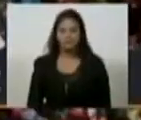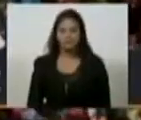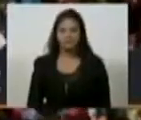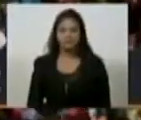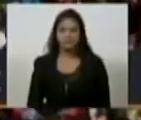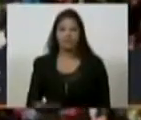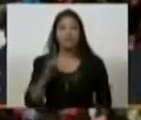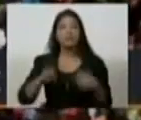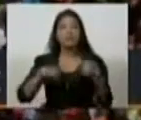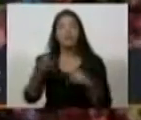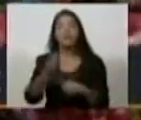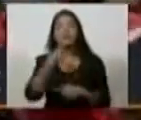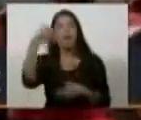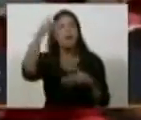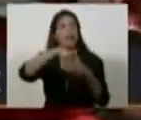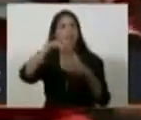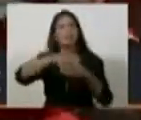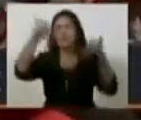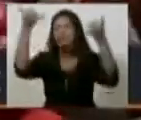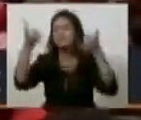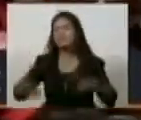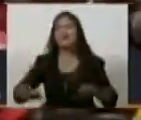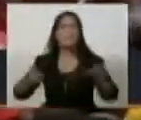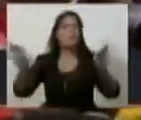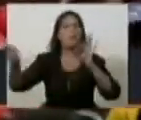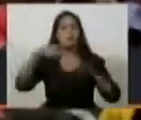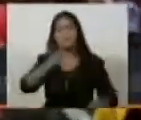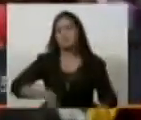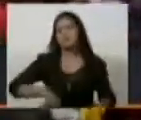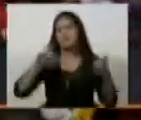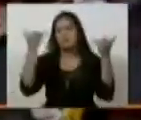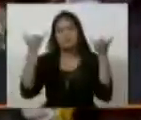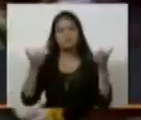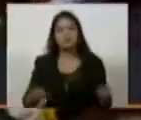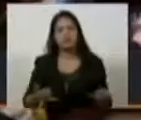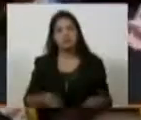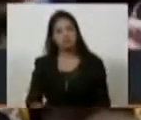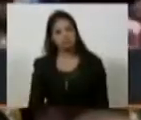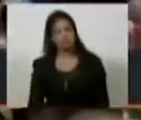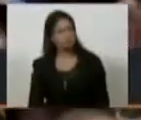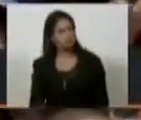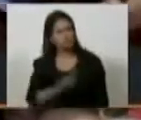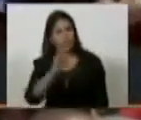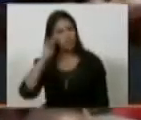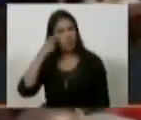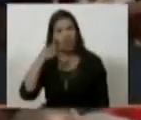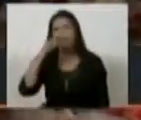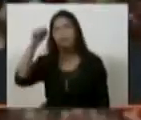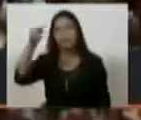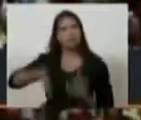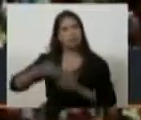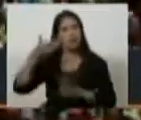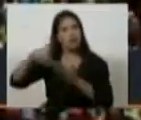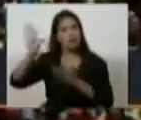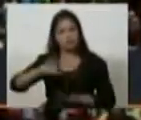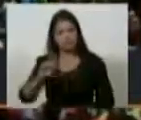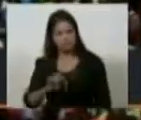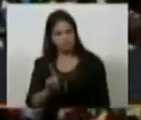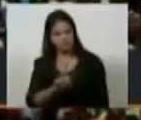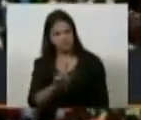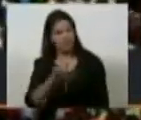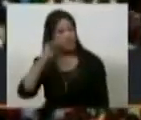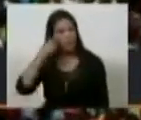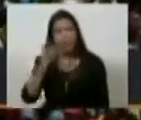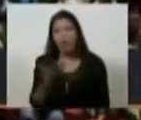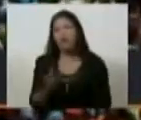Y después dijeron, elecciones generales ya, porque sí. Nadie se acuerda de Nicolás Tebán. Nadie